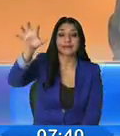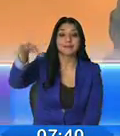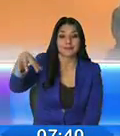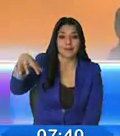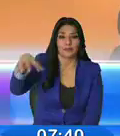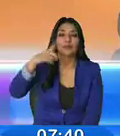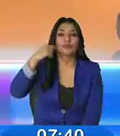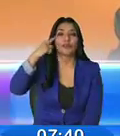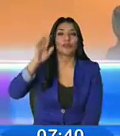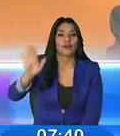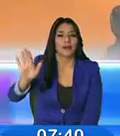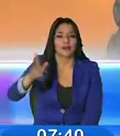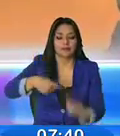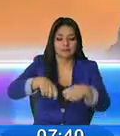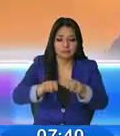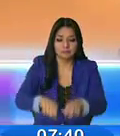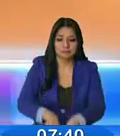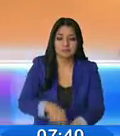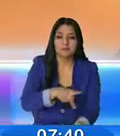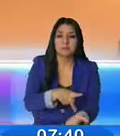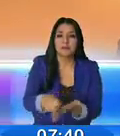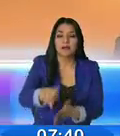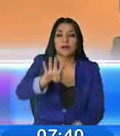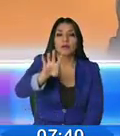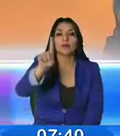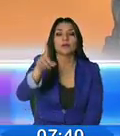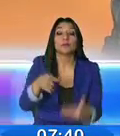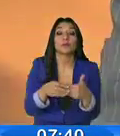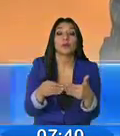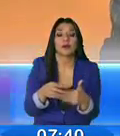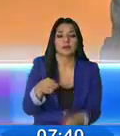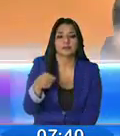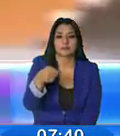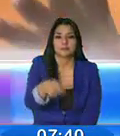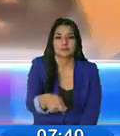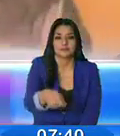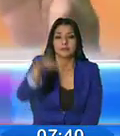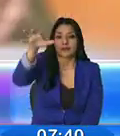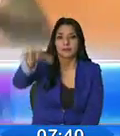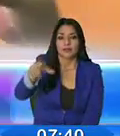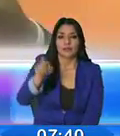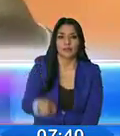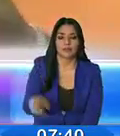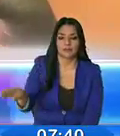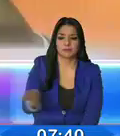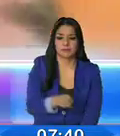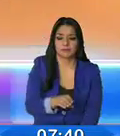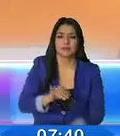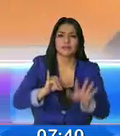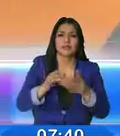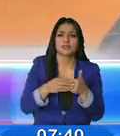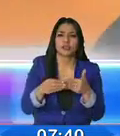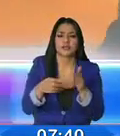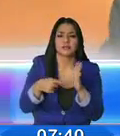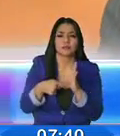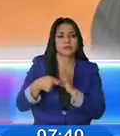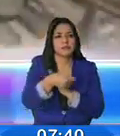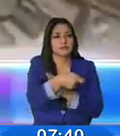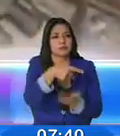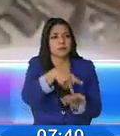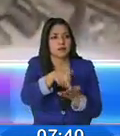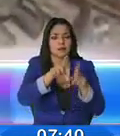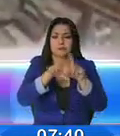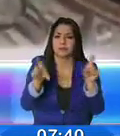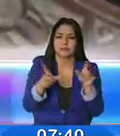que Correa lo comprometió al Estado a pagar $41, ¿no? El Estado tenía que sacarse $6 de los impuestos para pagarles a las